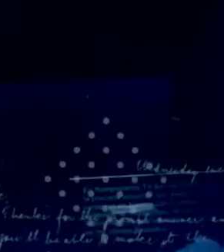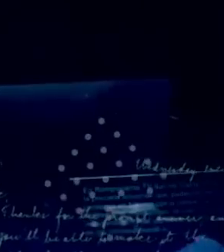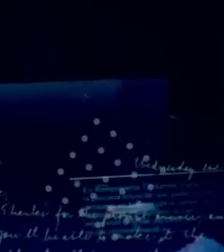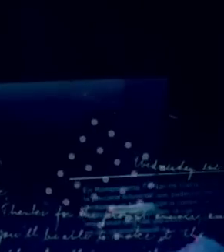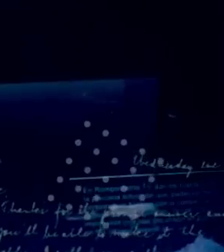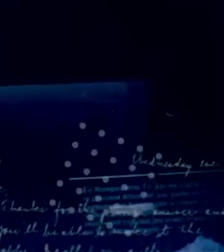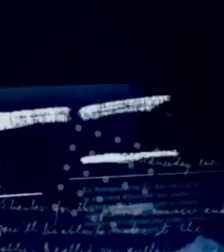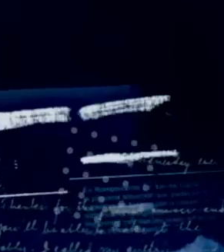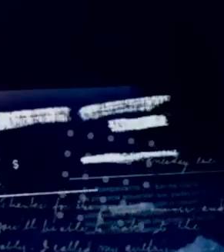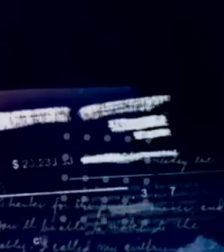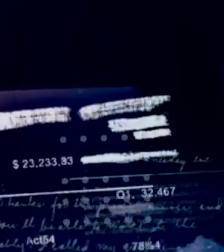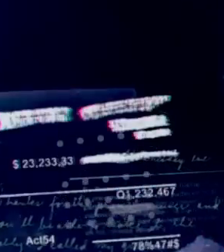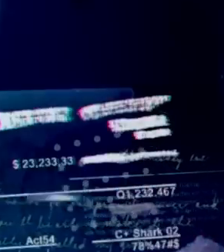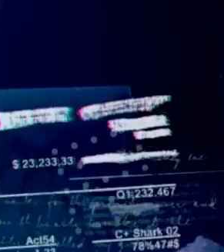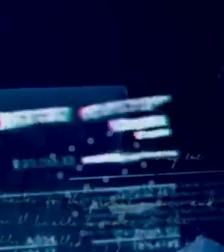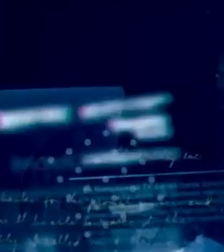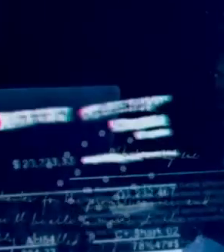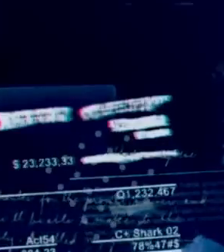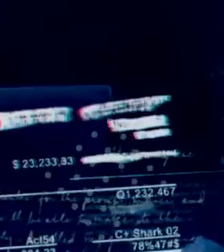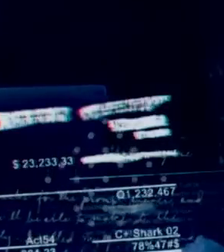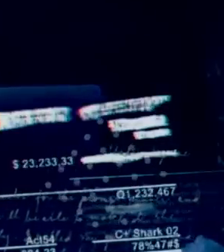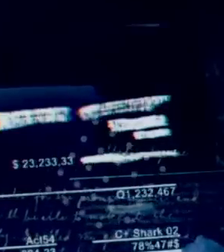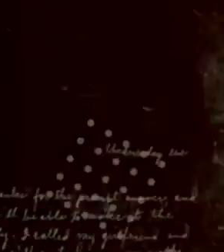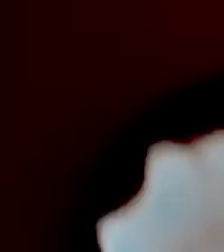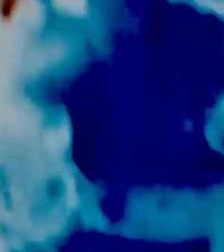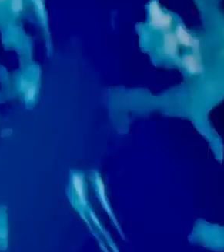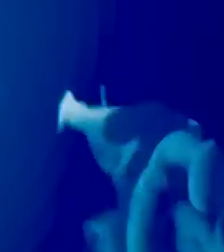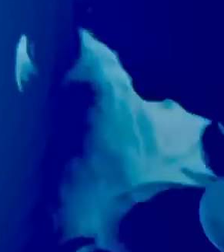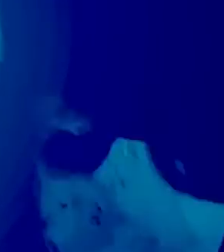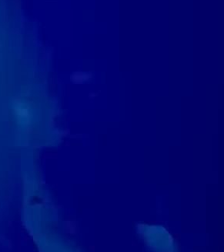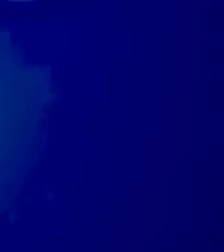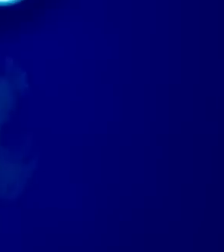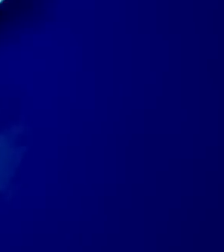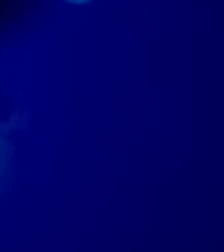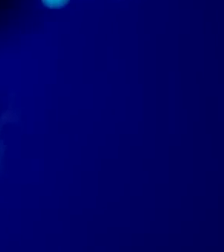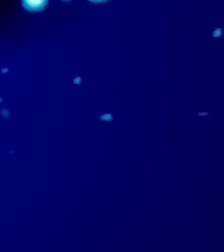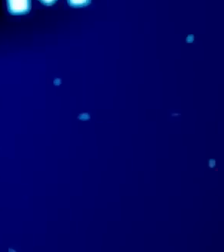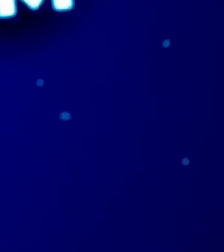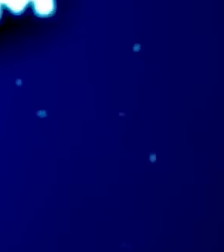Gracias a todos casi siempre